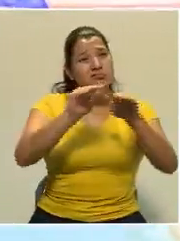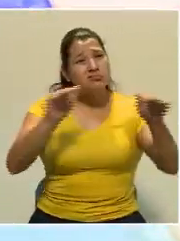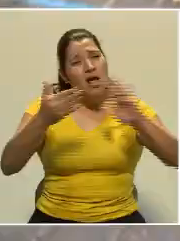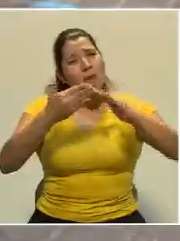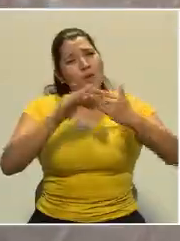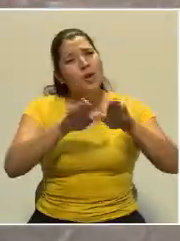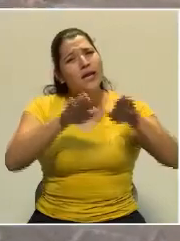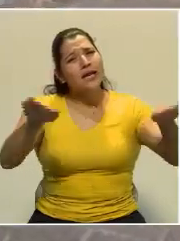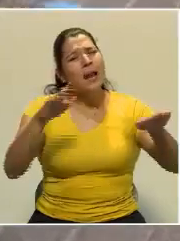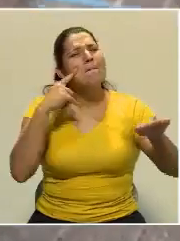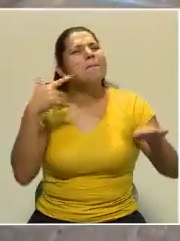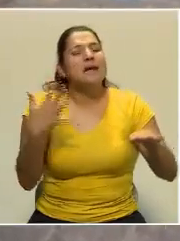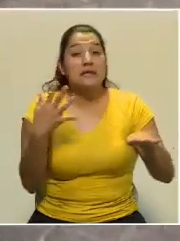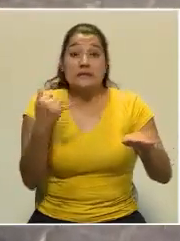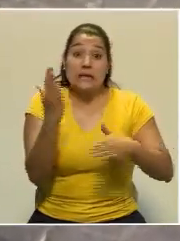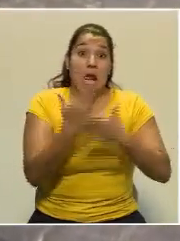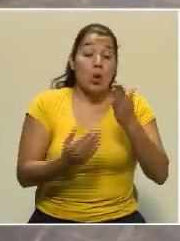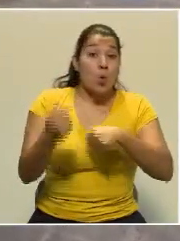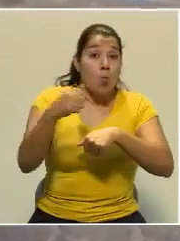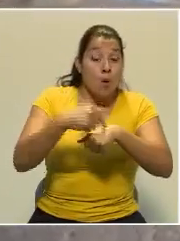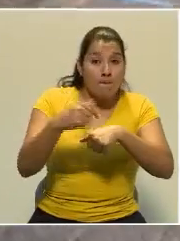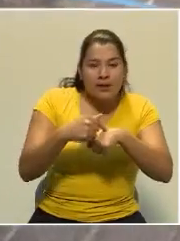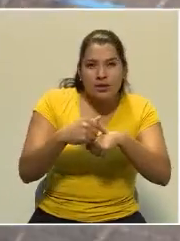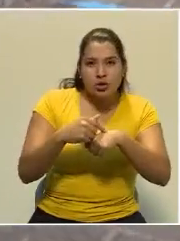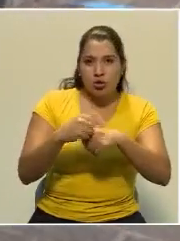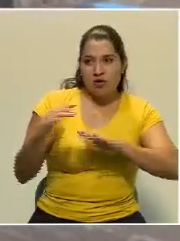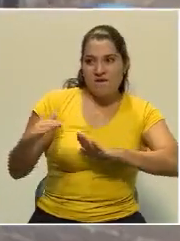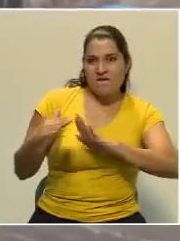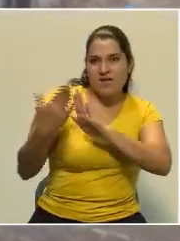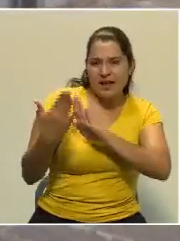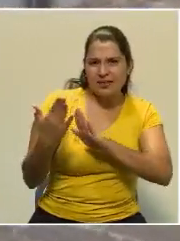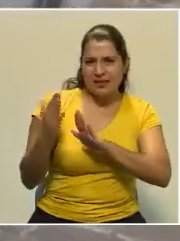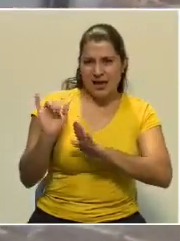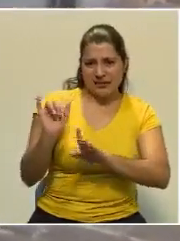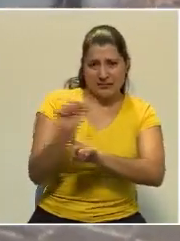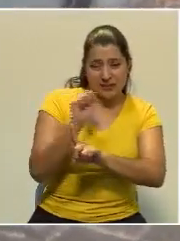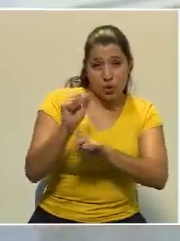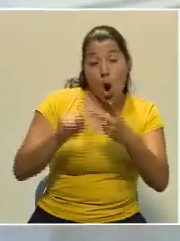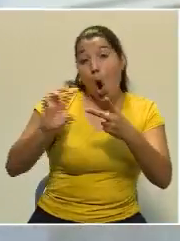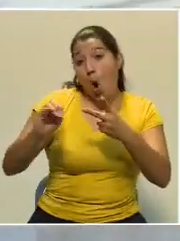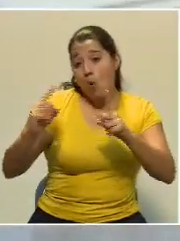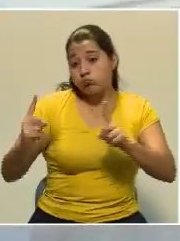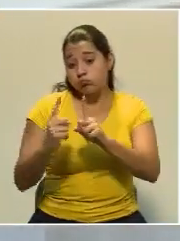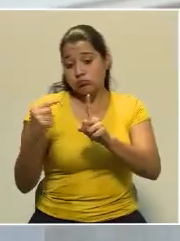general para que si en algún momento se topan con alguna situación o personas como estas tengan